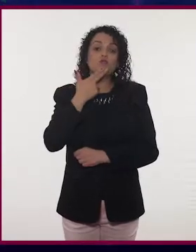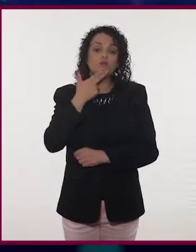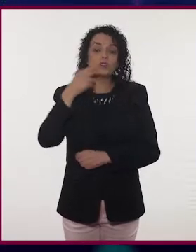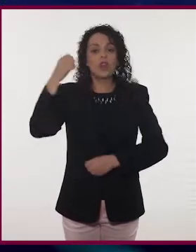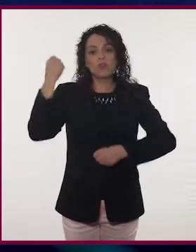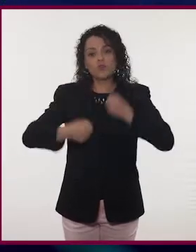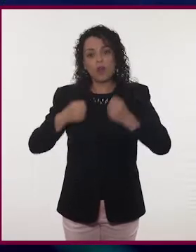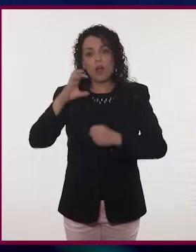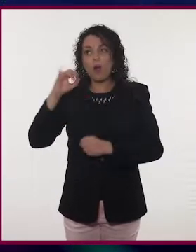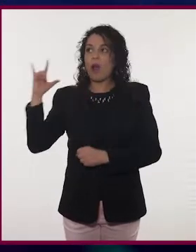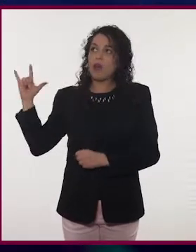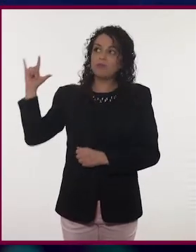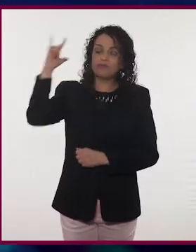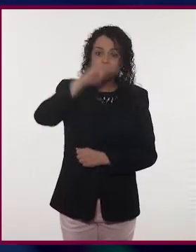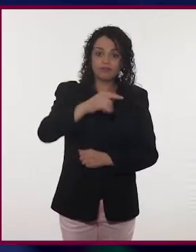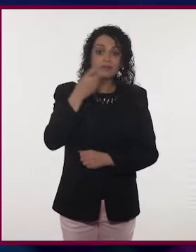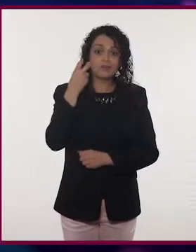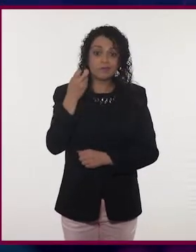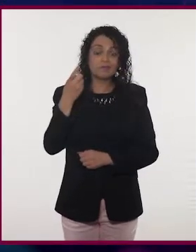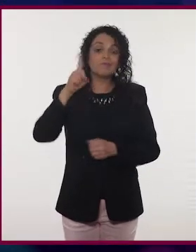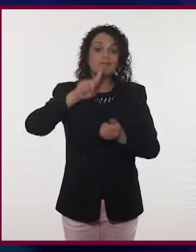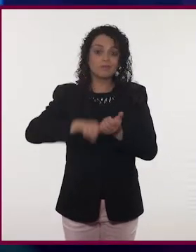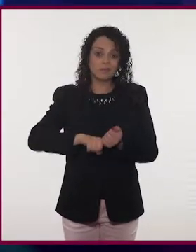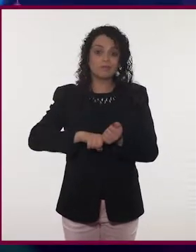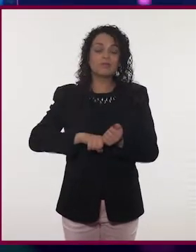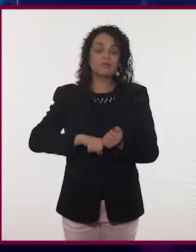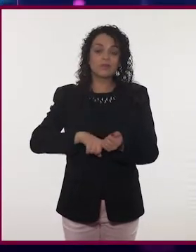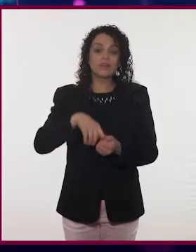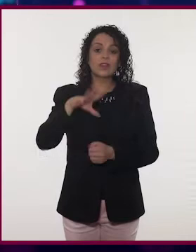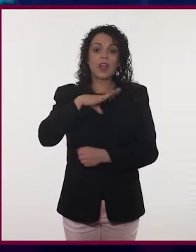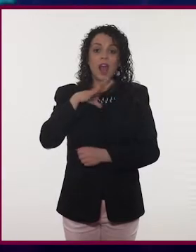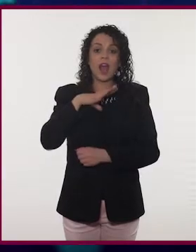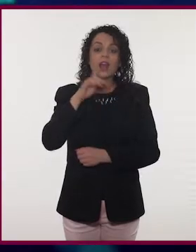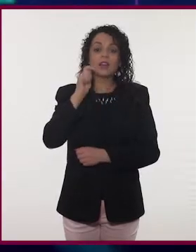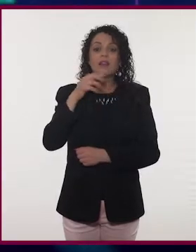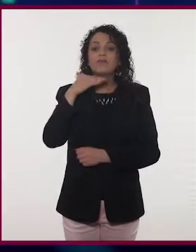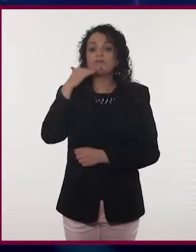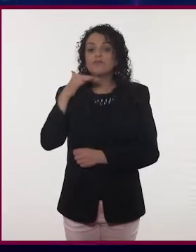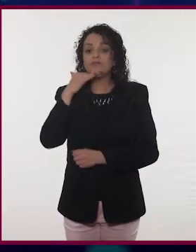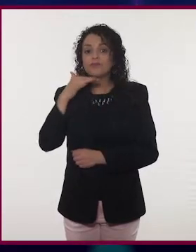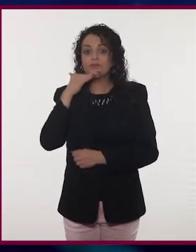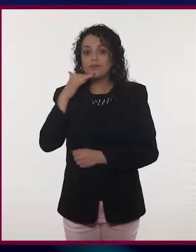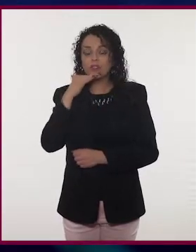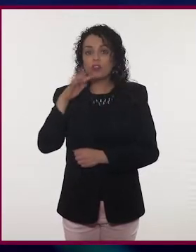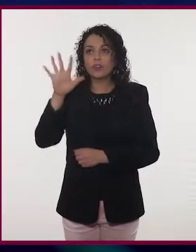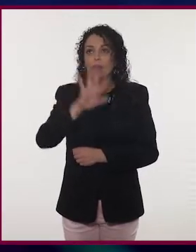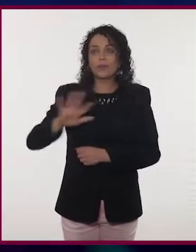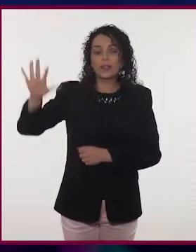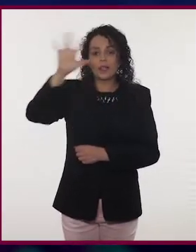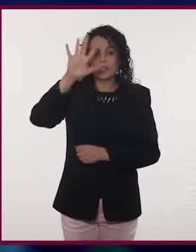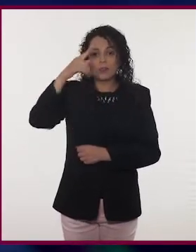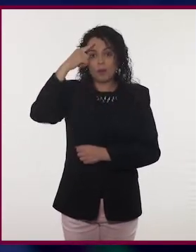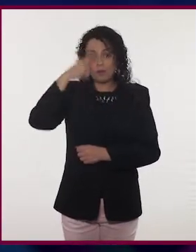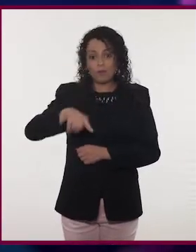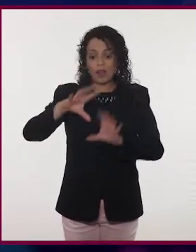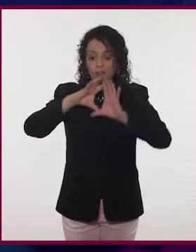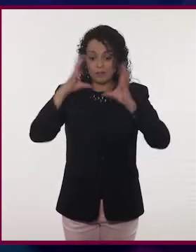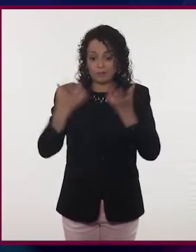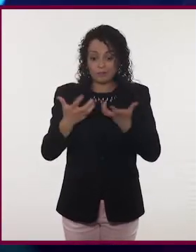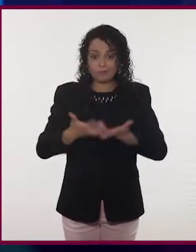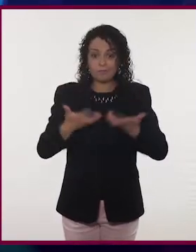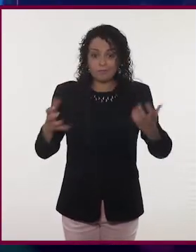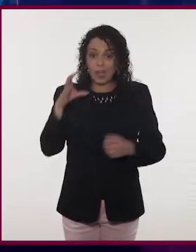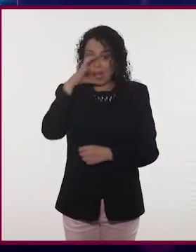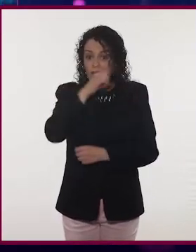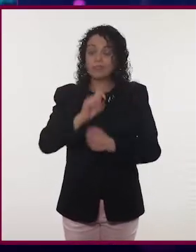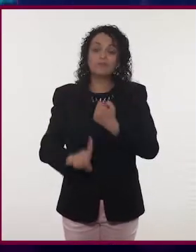coche, y eso tiene una huella de carbono. Eso está emitiendo dióxido de carbono que fomenta el calentamiento global. Entonces, eso es algo que es